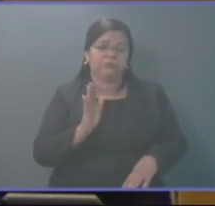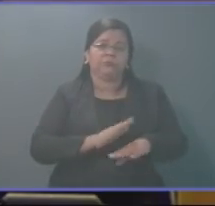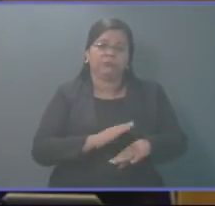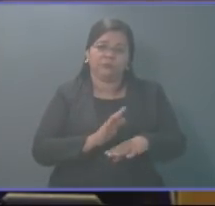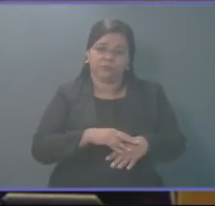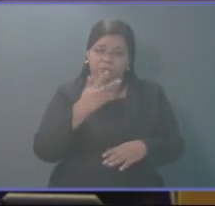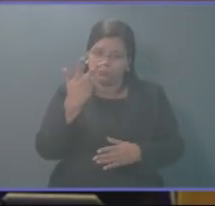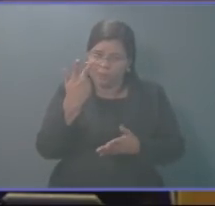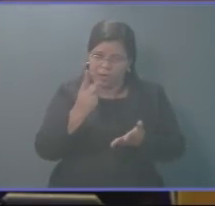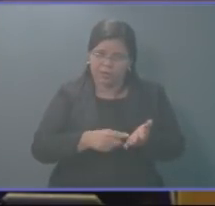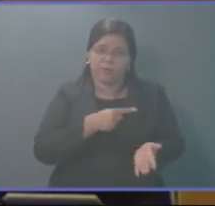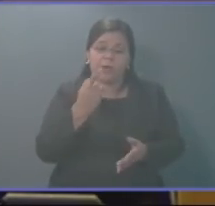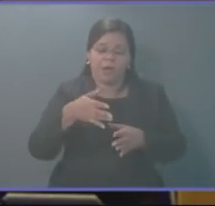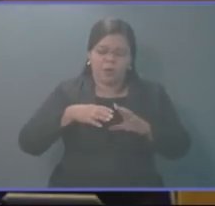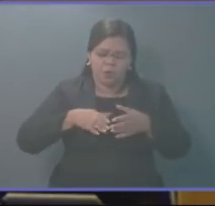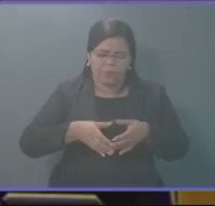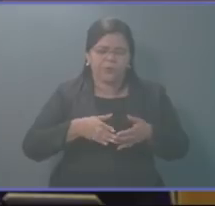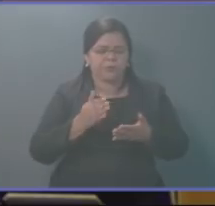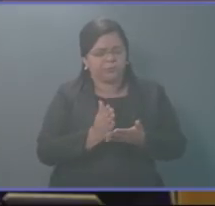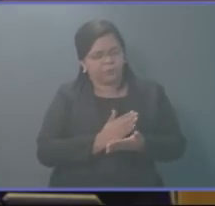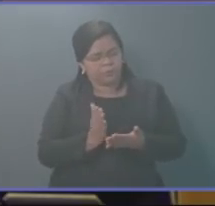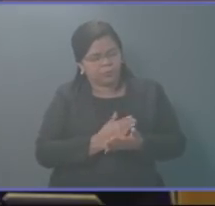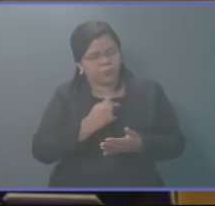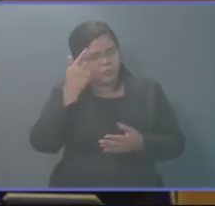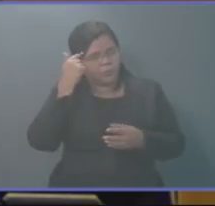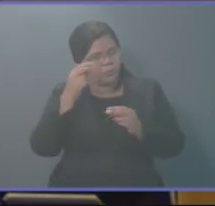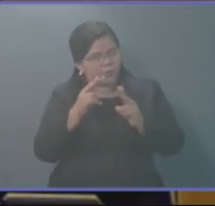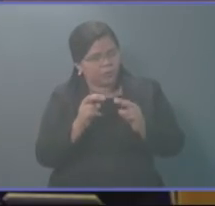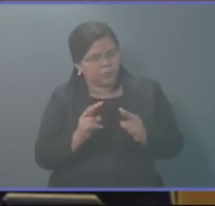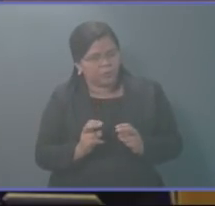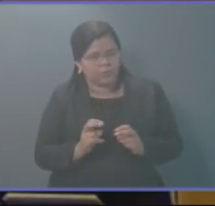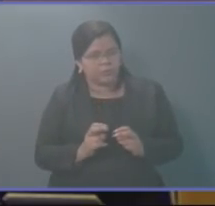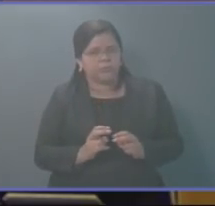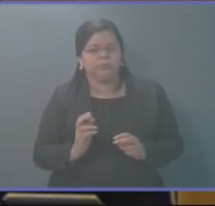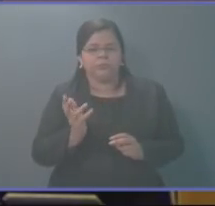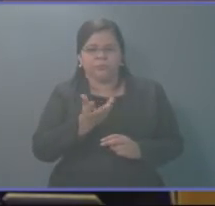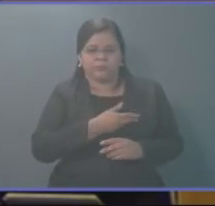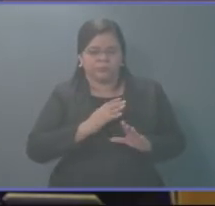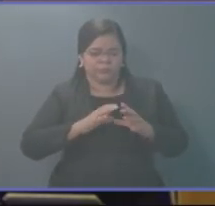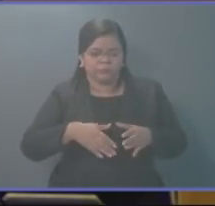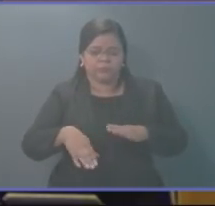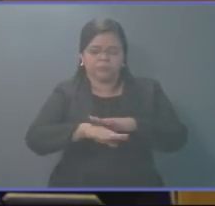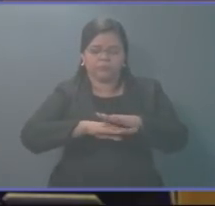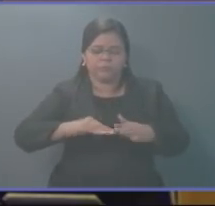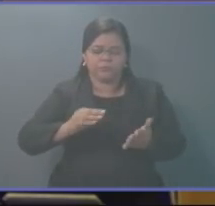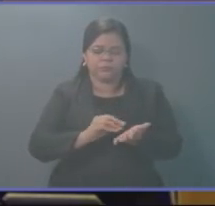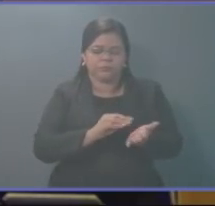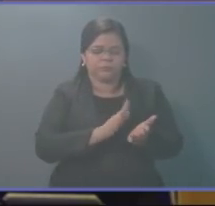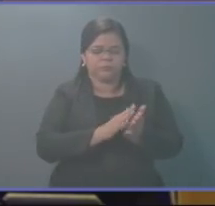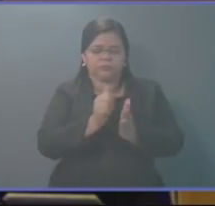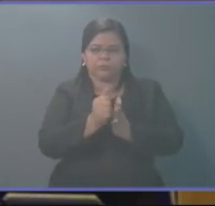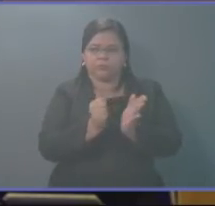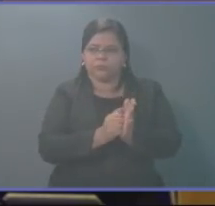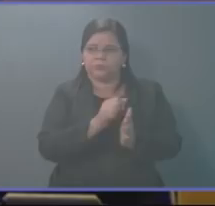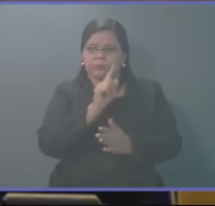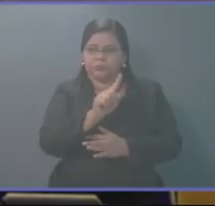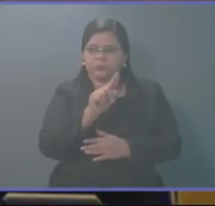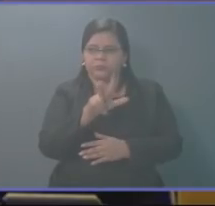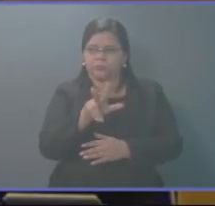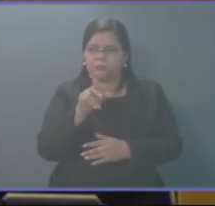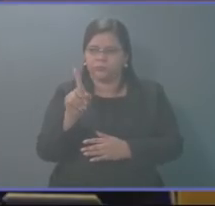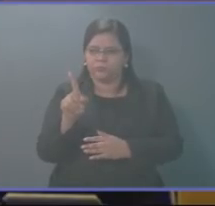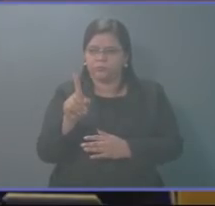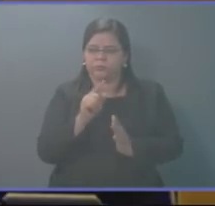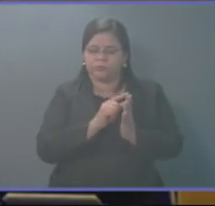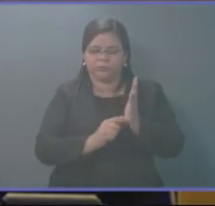La comisión, después del estudio y análisis correspondiente y de conformidad a lo establecido en los artículos